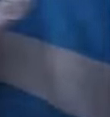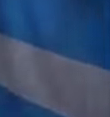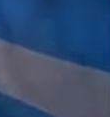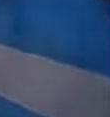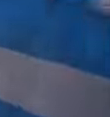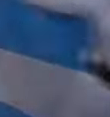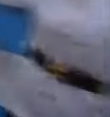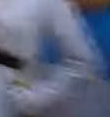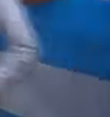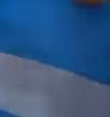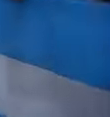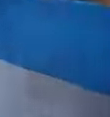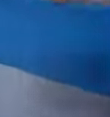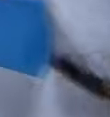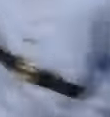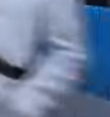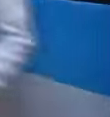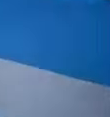el presidente de la Nación,